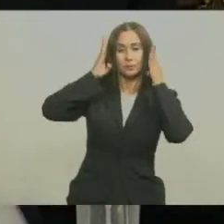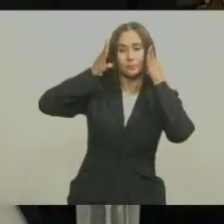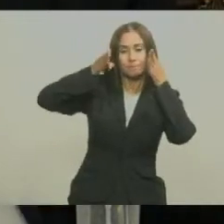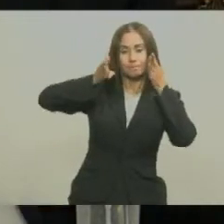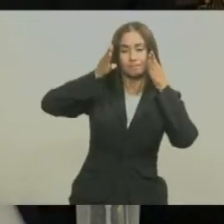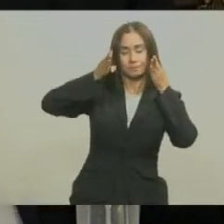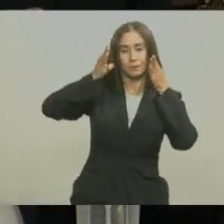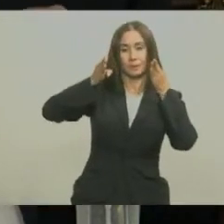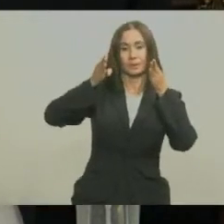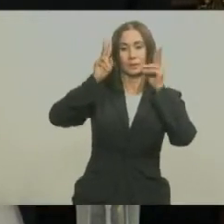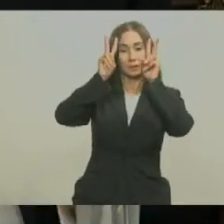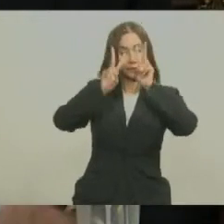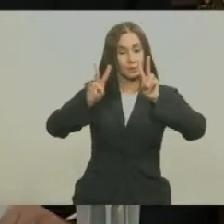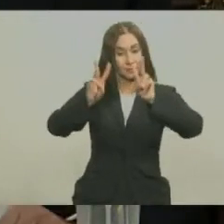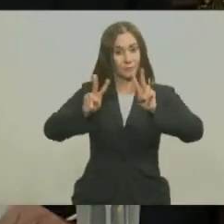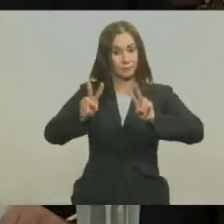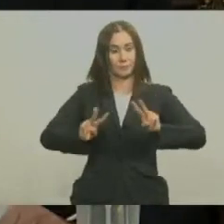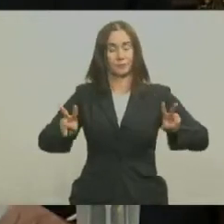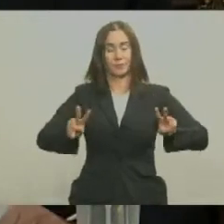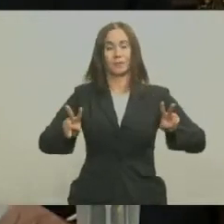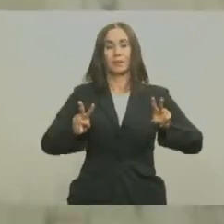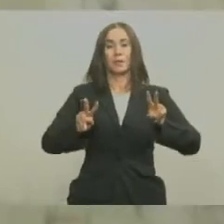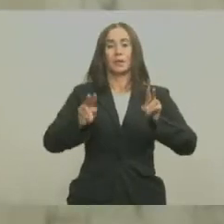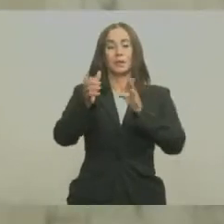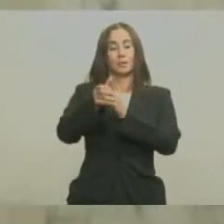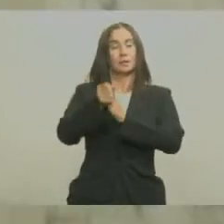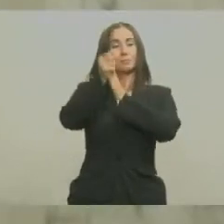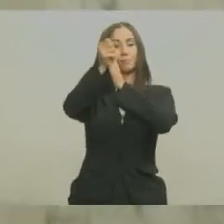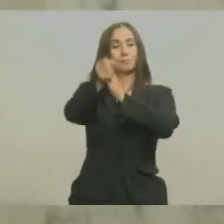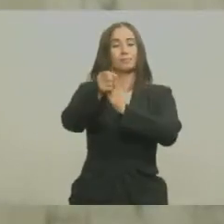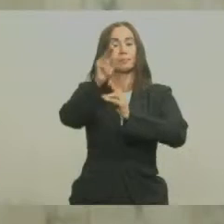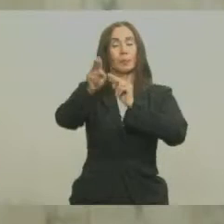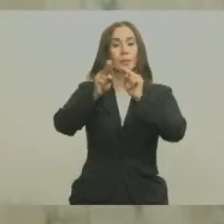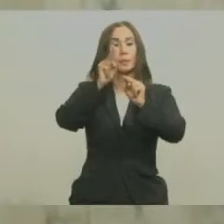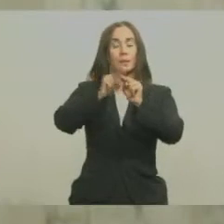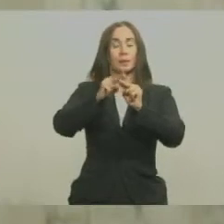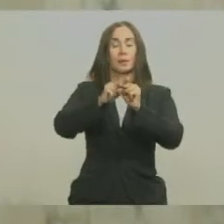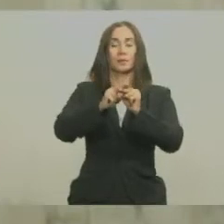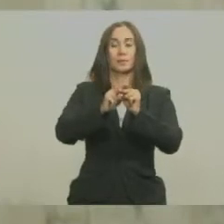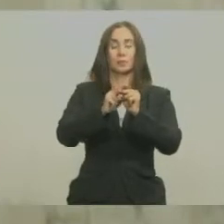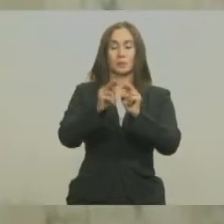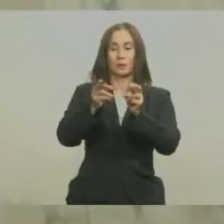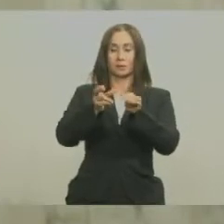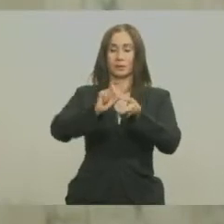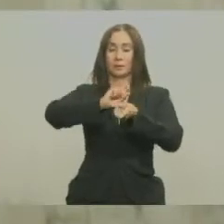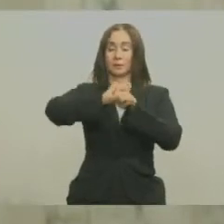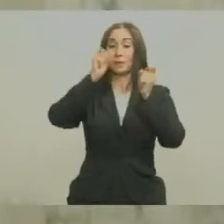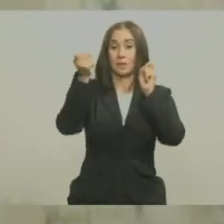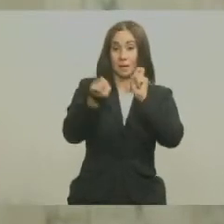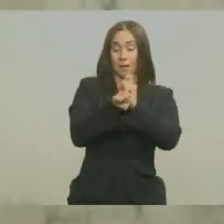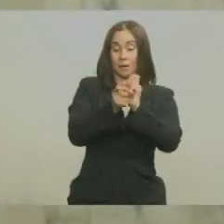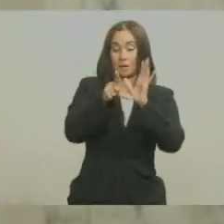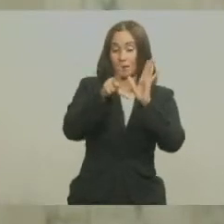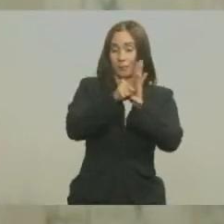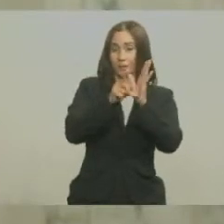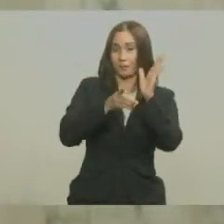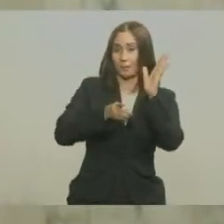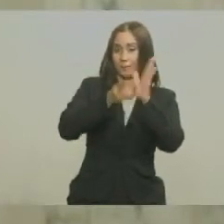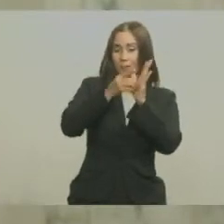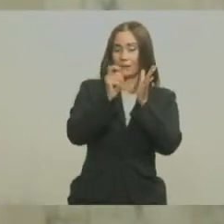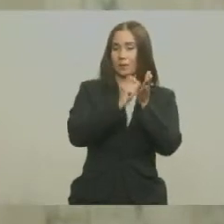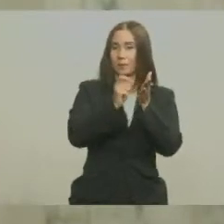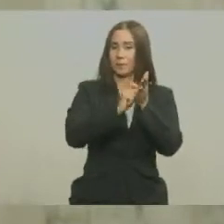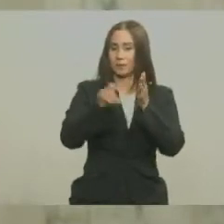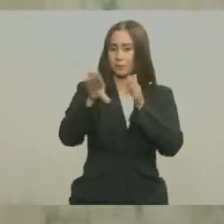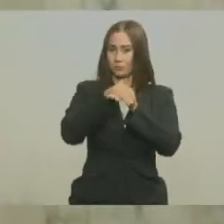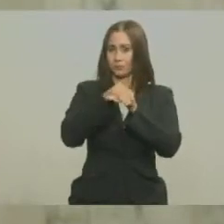atención y que el liderazgo nacional se aboque a proscribir en nuestro país de una vez